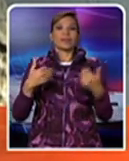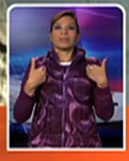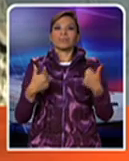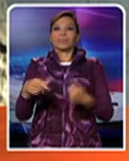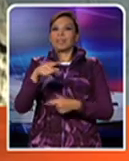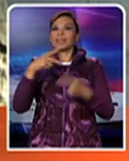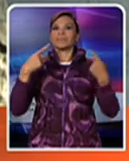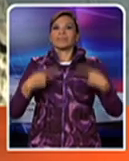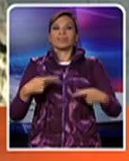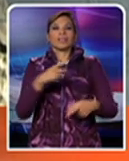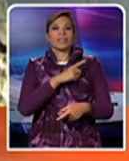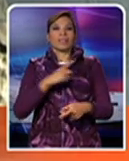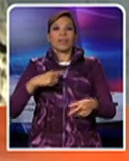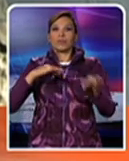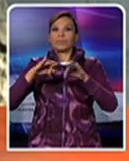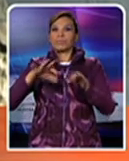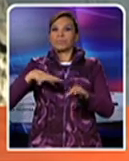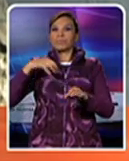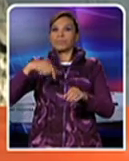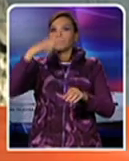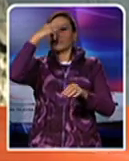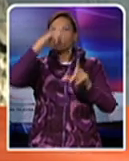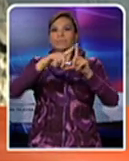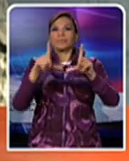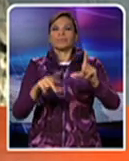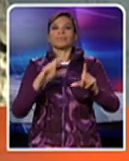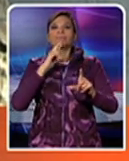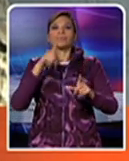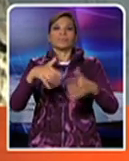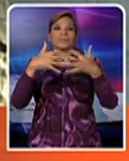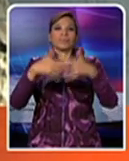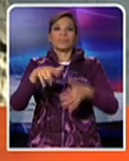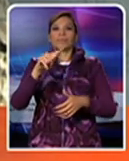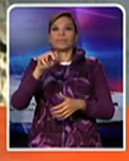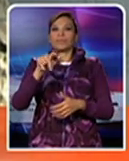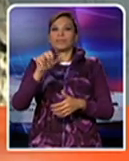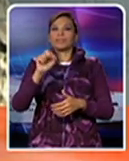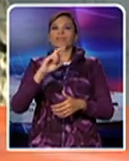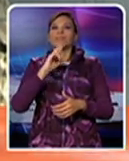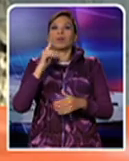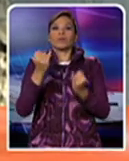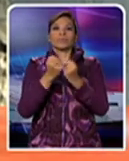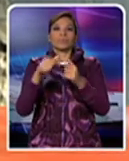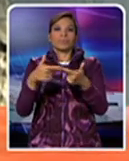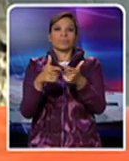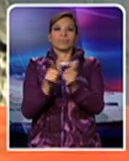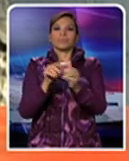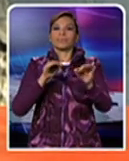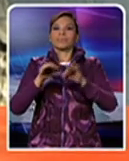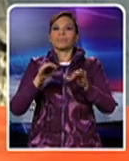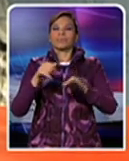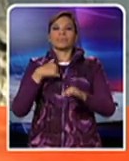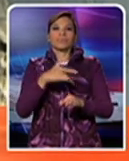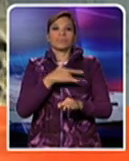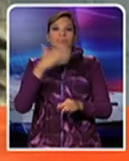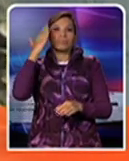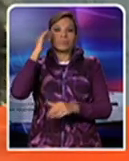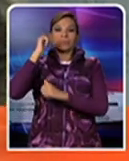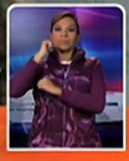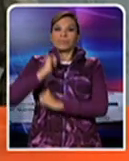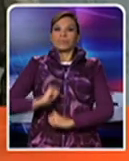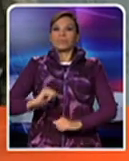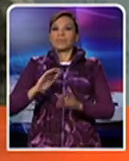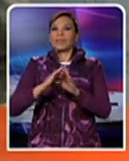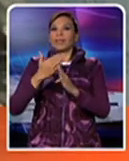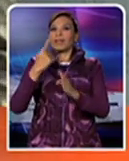más gente que hay que trabajar por un México mejor, por una empresa mejor. Como les digo, estoy convencido de que este grupo de trabajo que me ha tocado dirigir